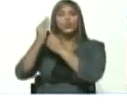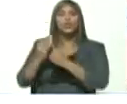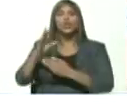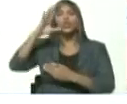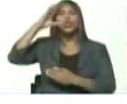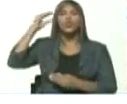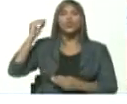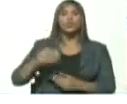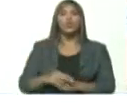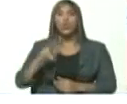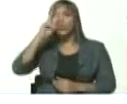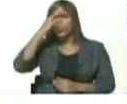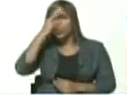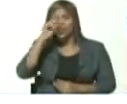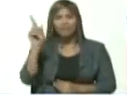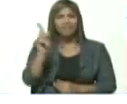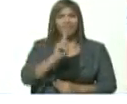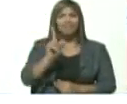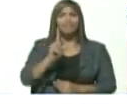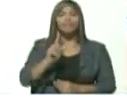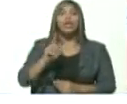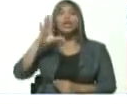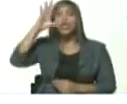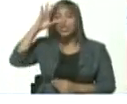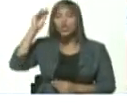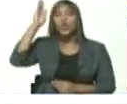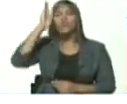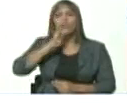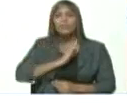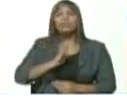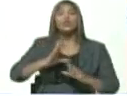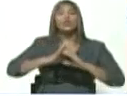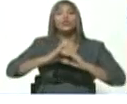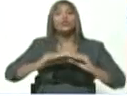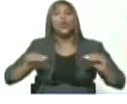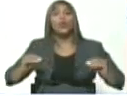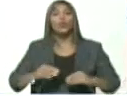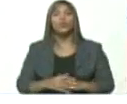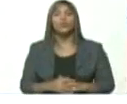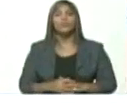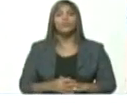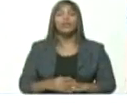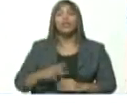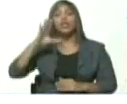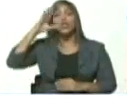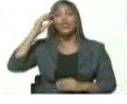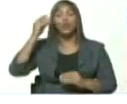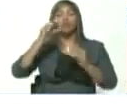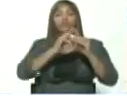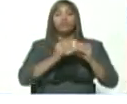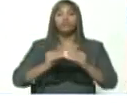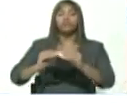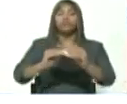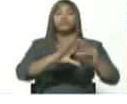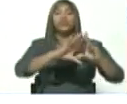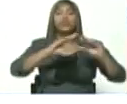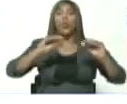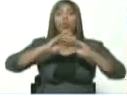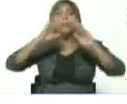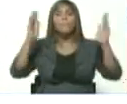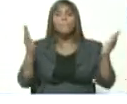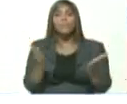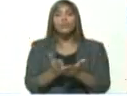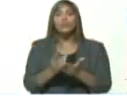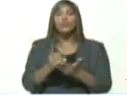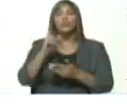tengan ninguna duda que estamos bajo las bendiciones y cuidados del Dios, del Creador del universo. Y que sus tiempos son